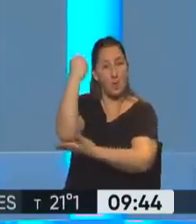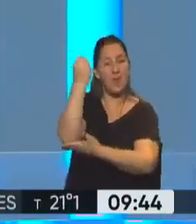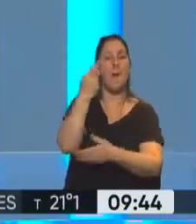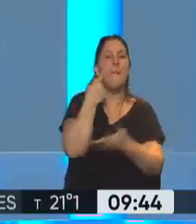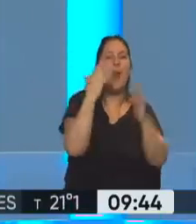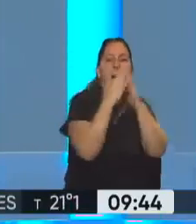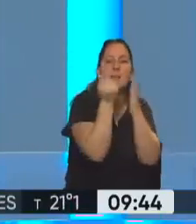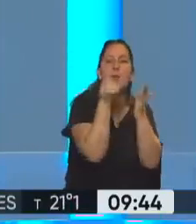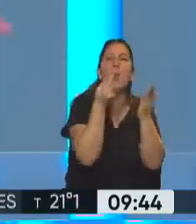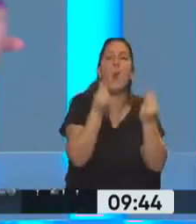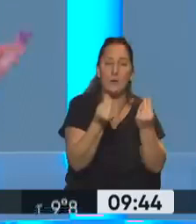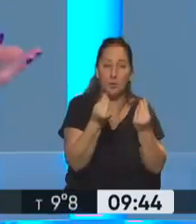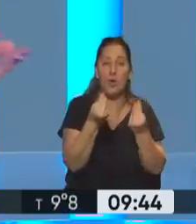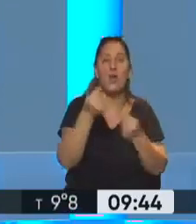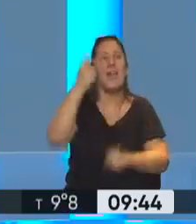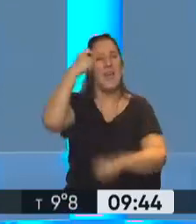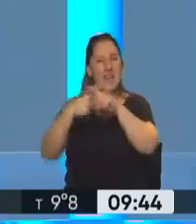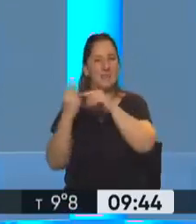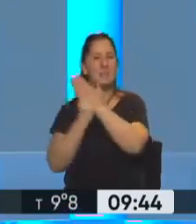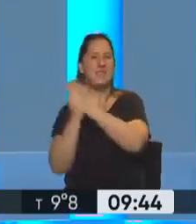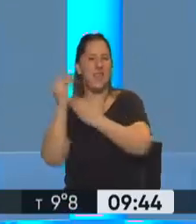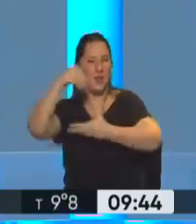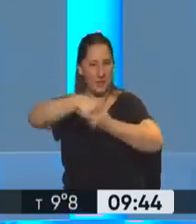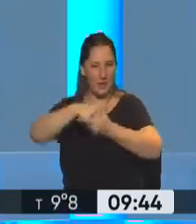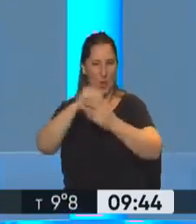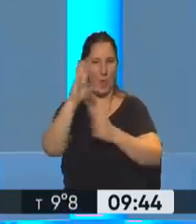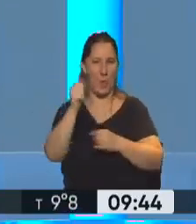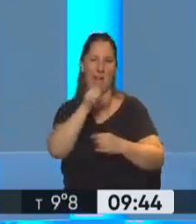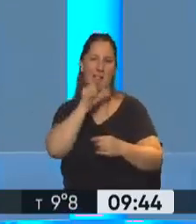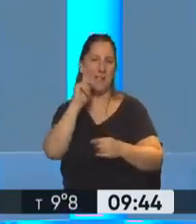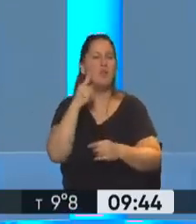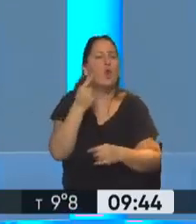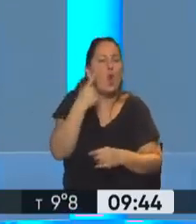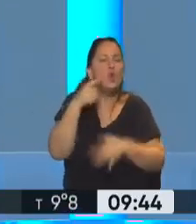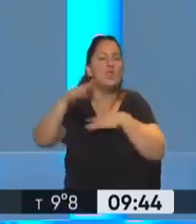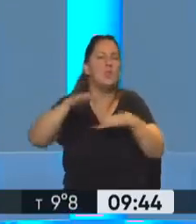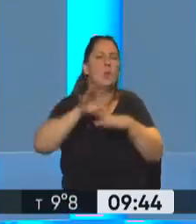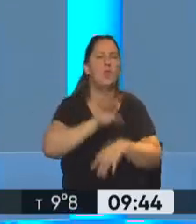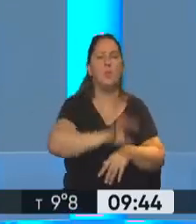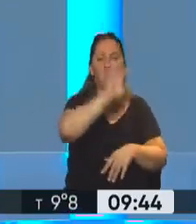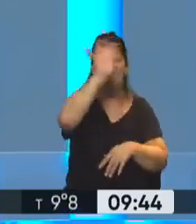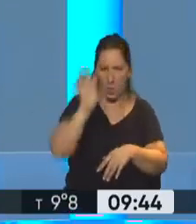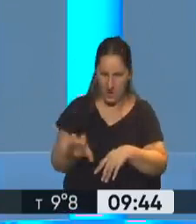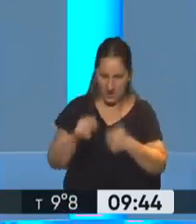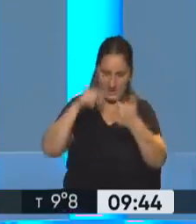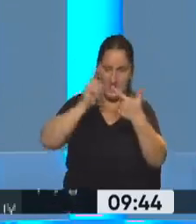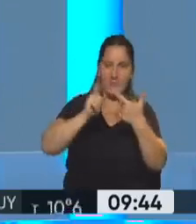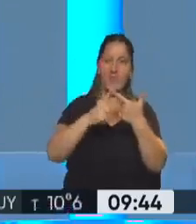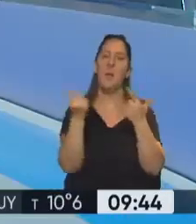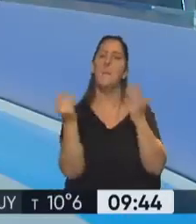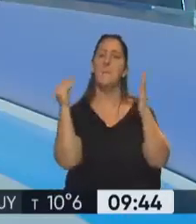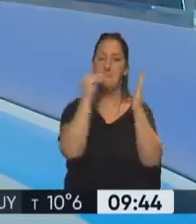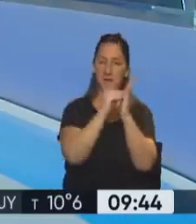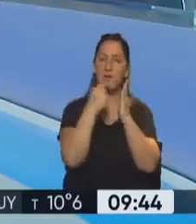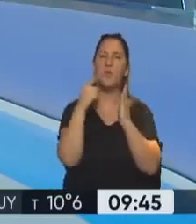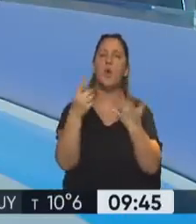en la ministra batakis que estaba en el ministerio del interior- y conoce lo que pasa en las provincias y por último con respecto a los precios